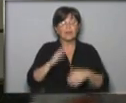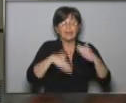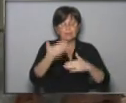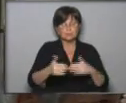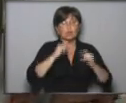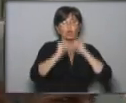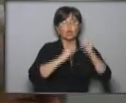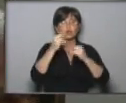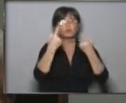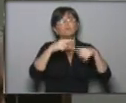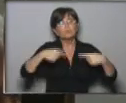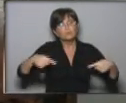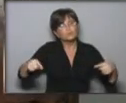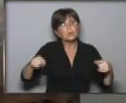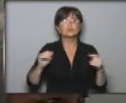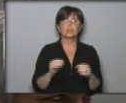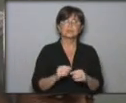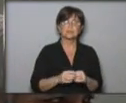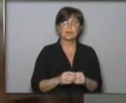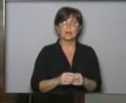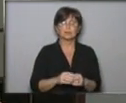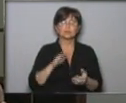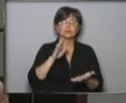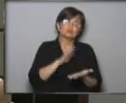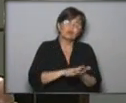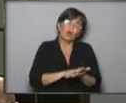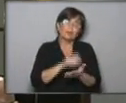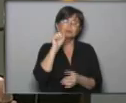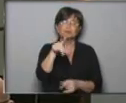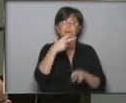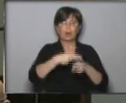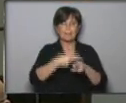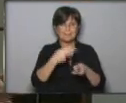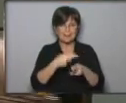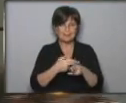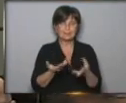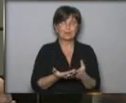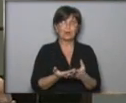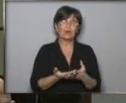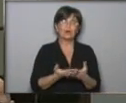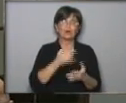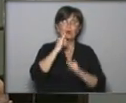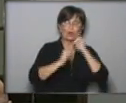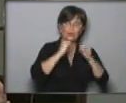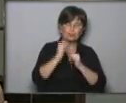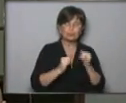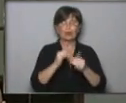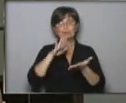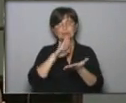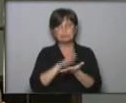después contó una serie de anécdotas durante su nombramiento. Dijo